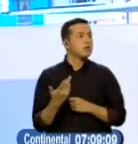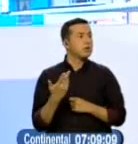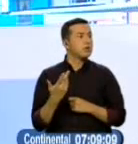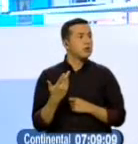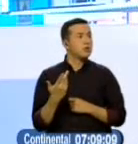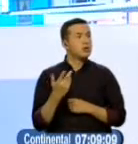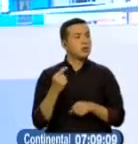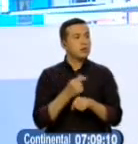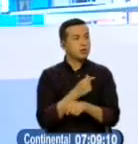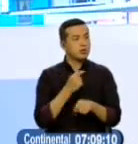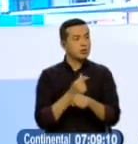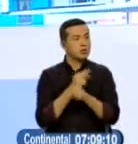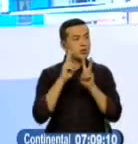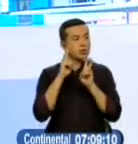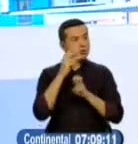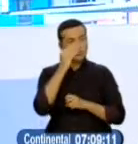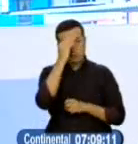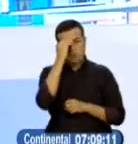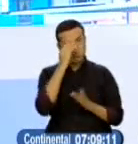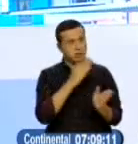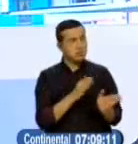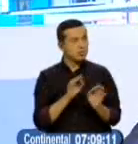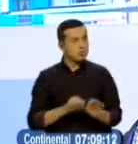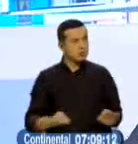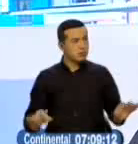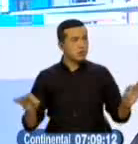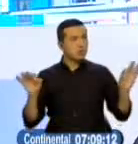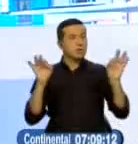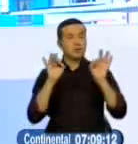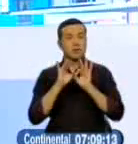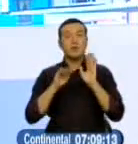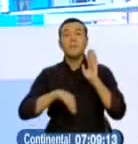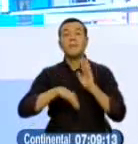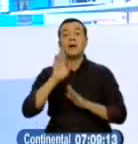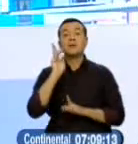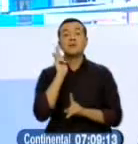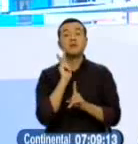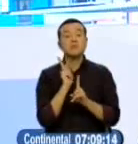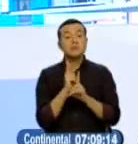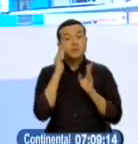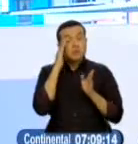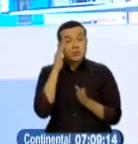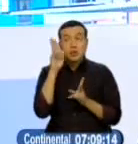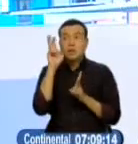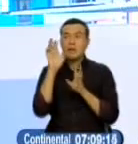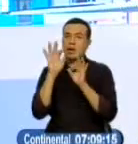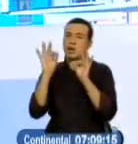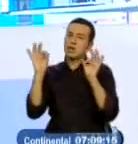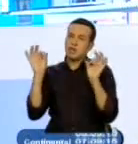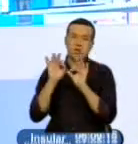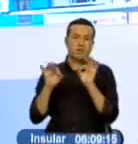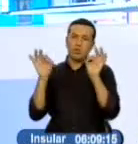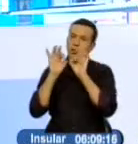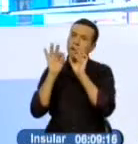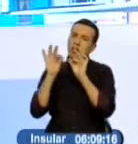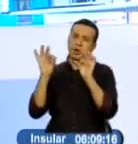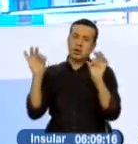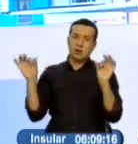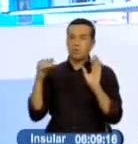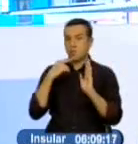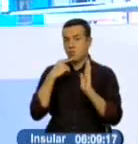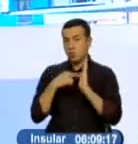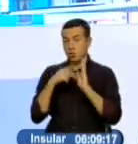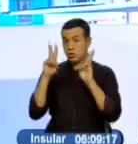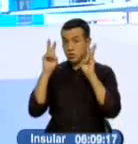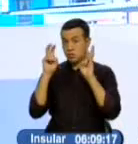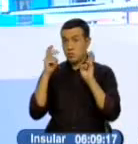gerencia, digamos, en materia educativa en ese sentido, pero también poner mucho énfasis en los aspectos de calidad. Cuando uno habla